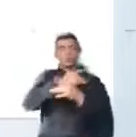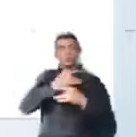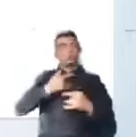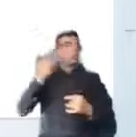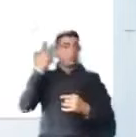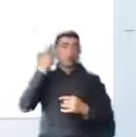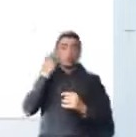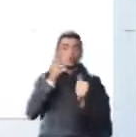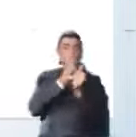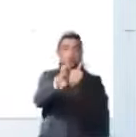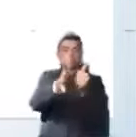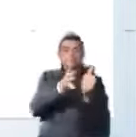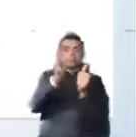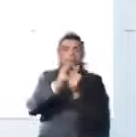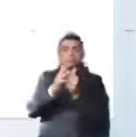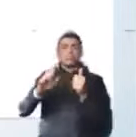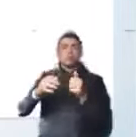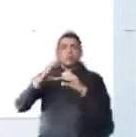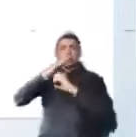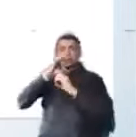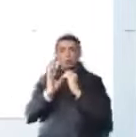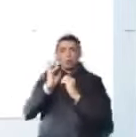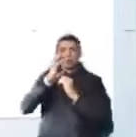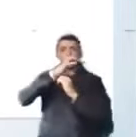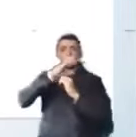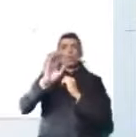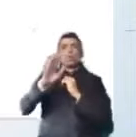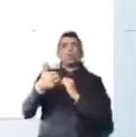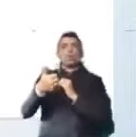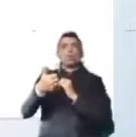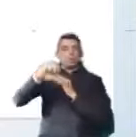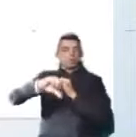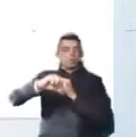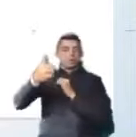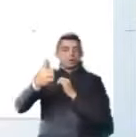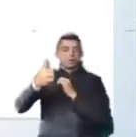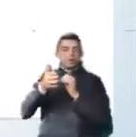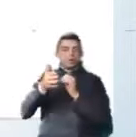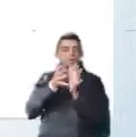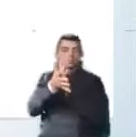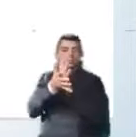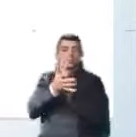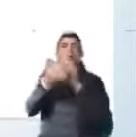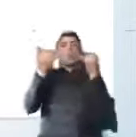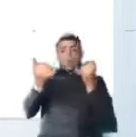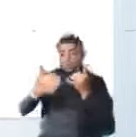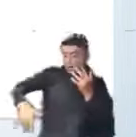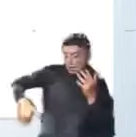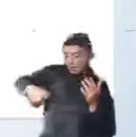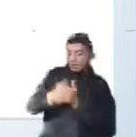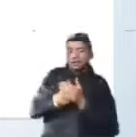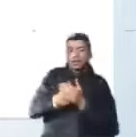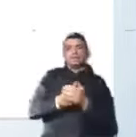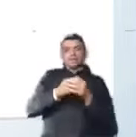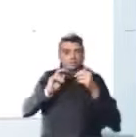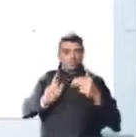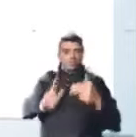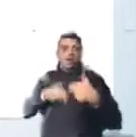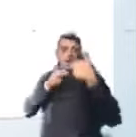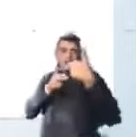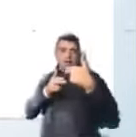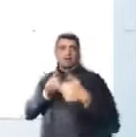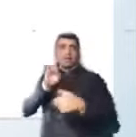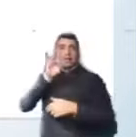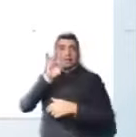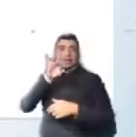COVID-19 en el mundo. Tristemente, hoy, hasta el momento de realizar la charla, 15 de marzo del